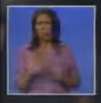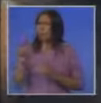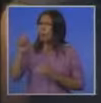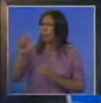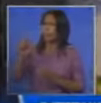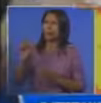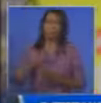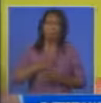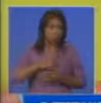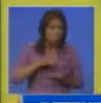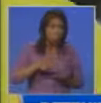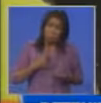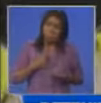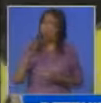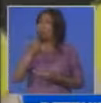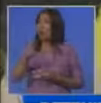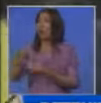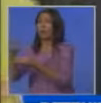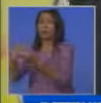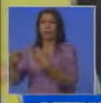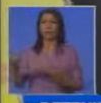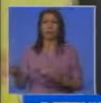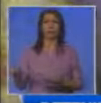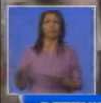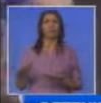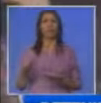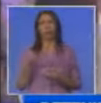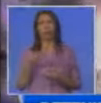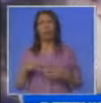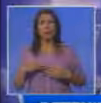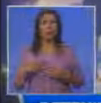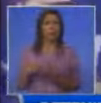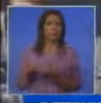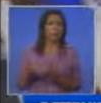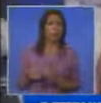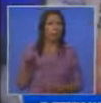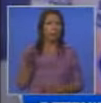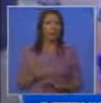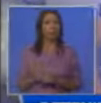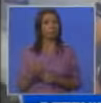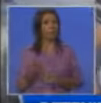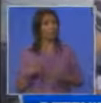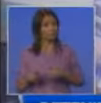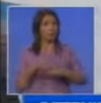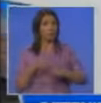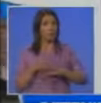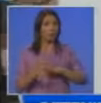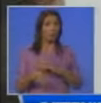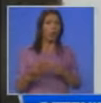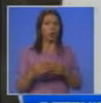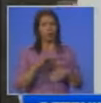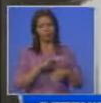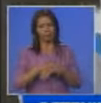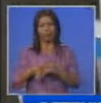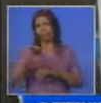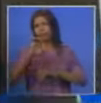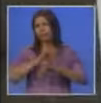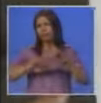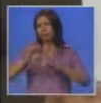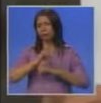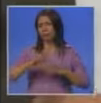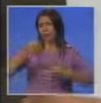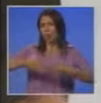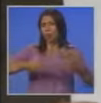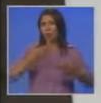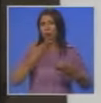Los detenidos fueron trasladados a los juzgados de contravenciones, en donde se les realizó una audiencia para imponerles una multa y se les